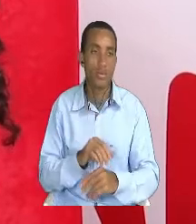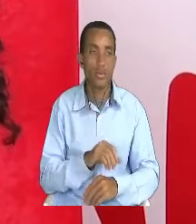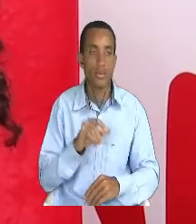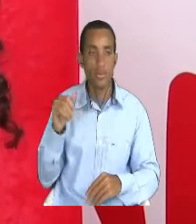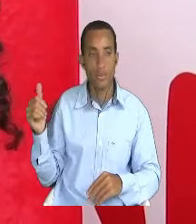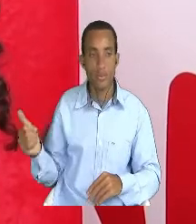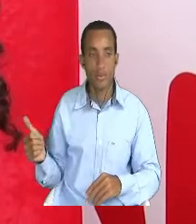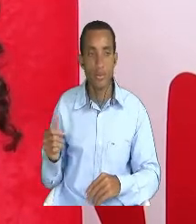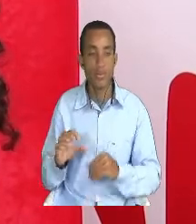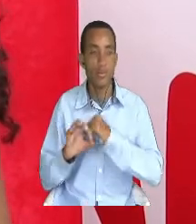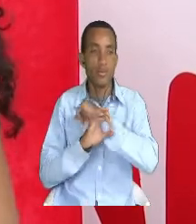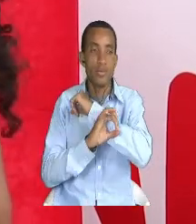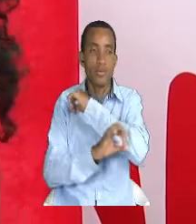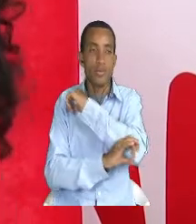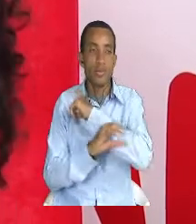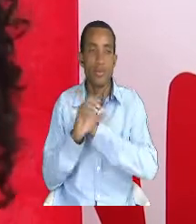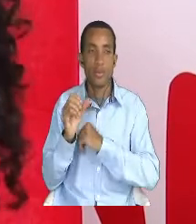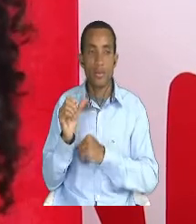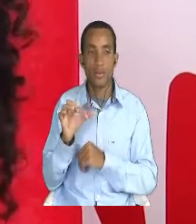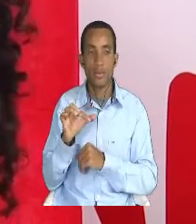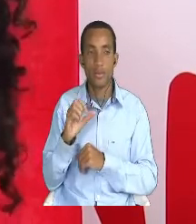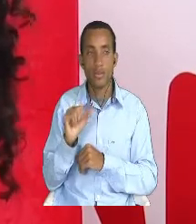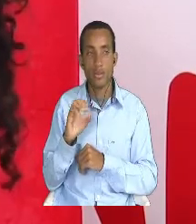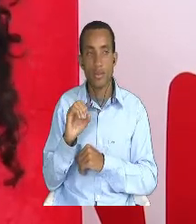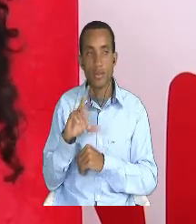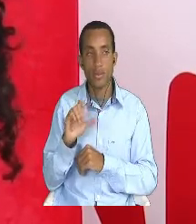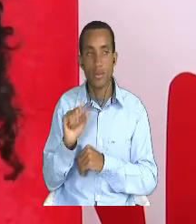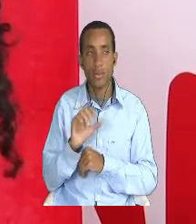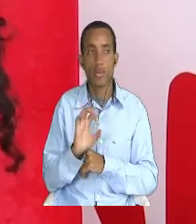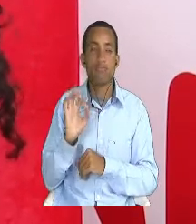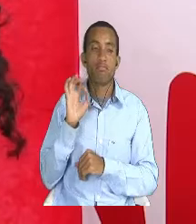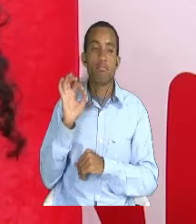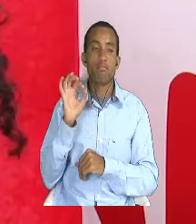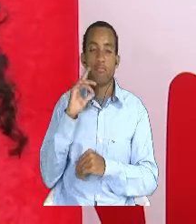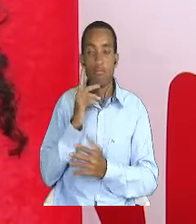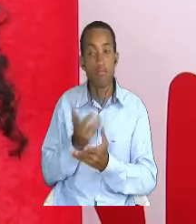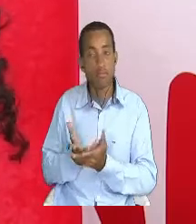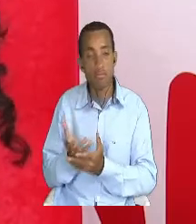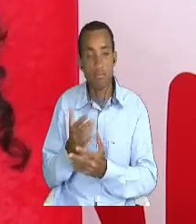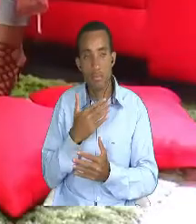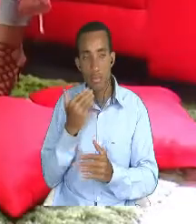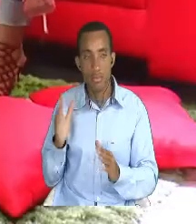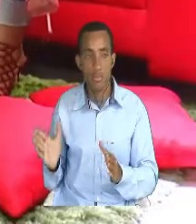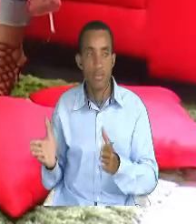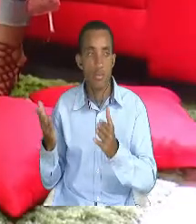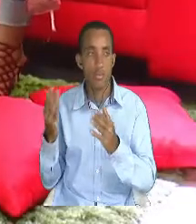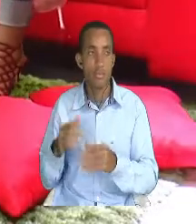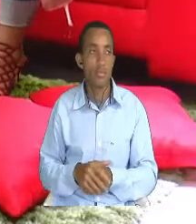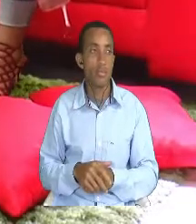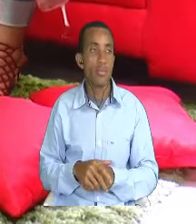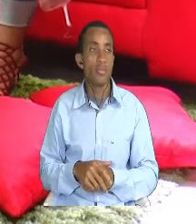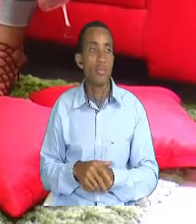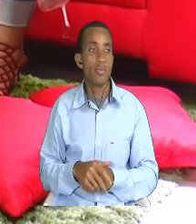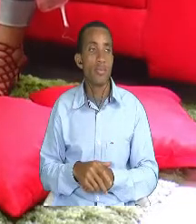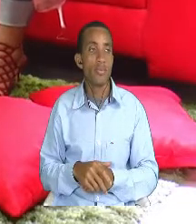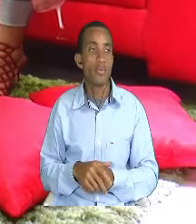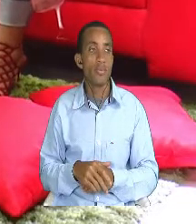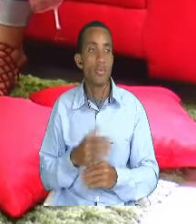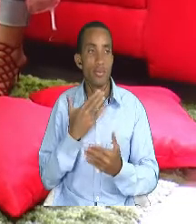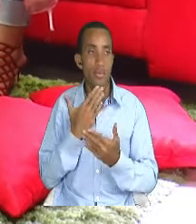nuestra psicóloga Paola Rincón, que siempre nos tiene unos tips brillantes para mejorar aspectos en nuestra vida. Buenos días a